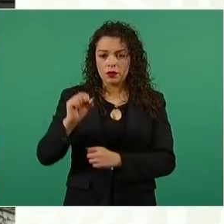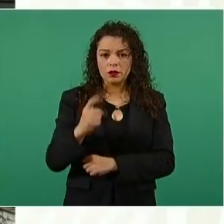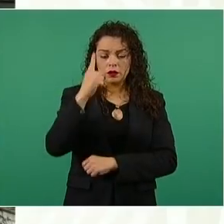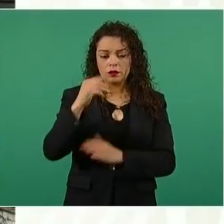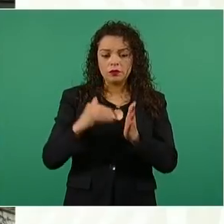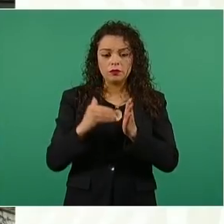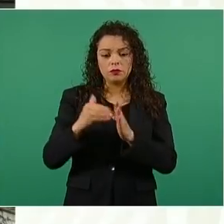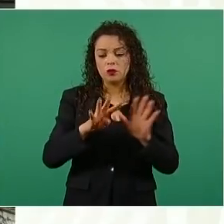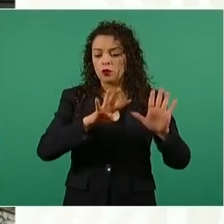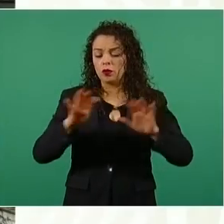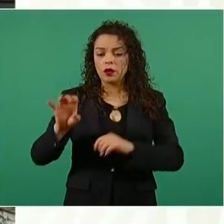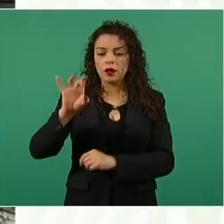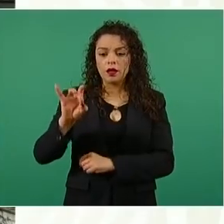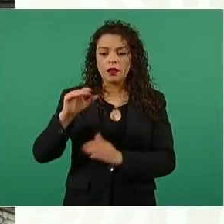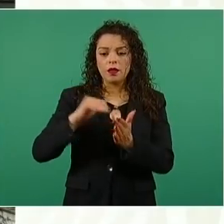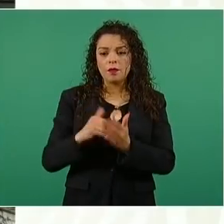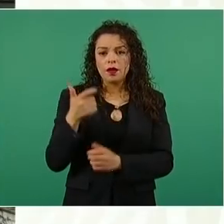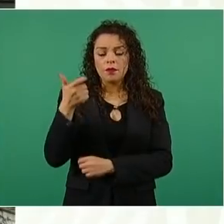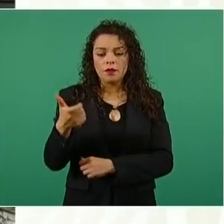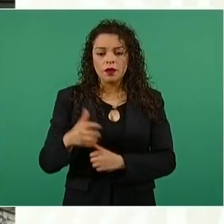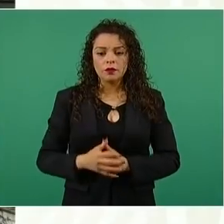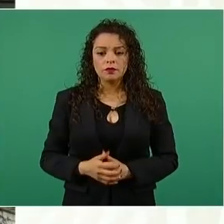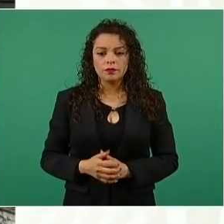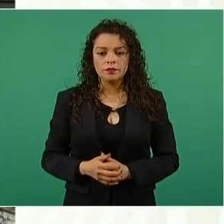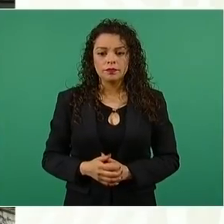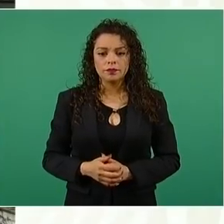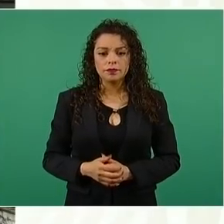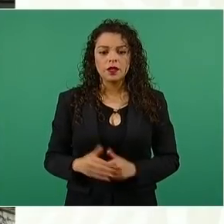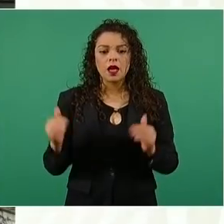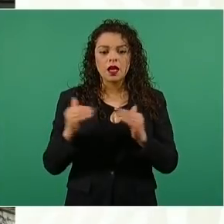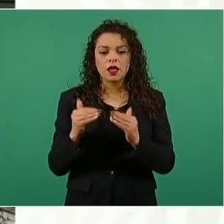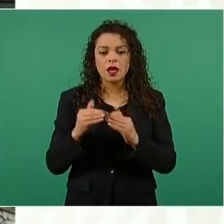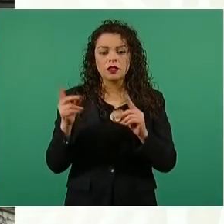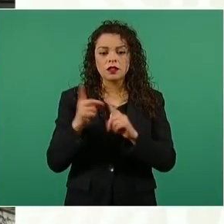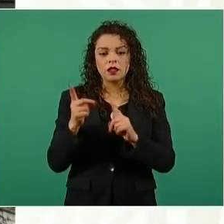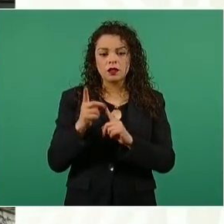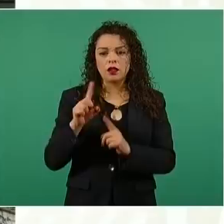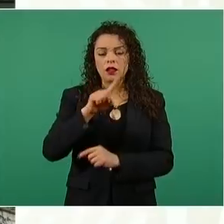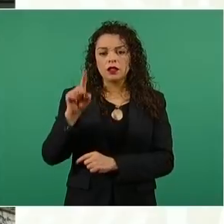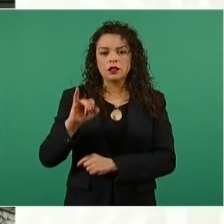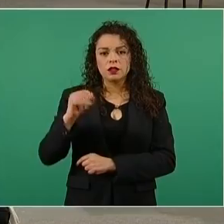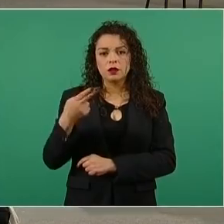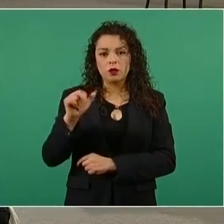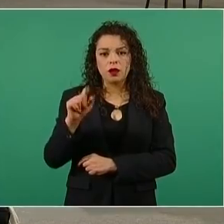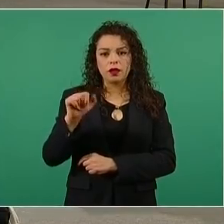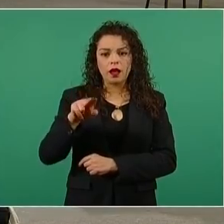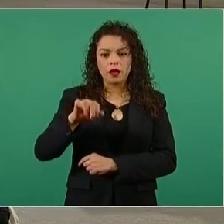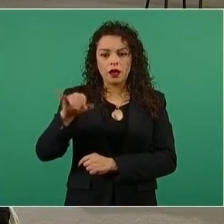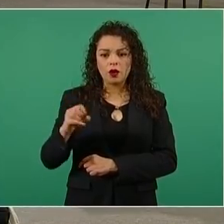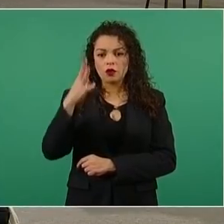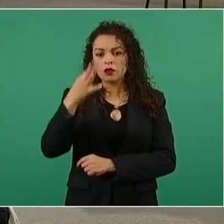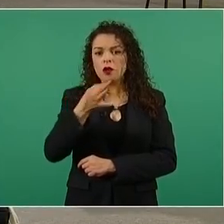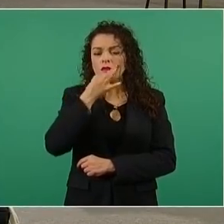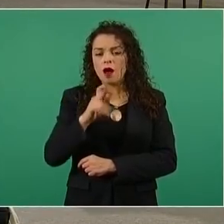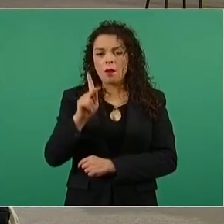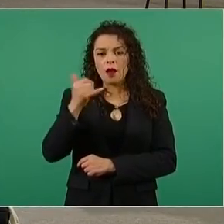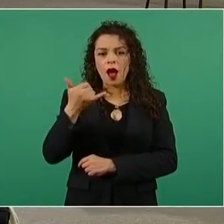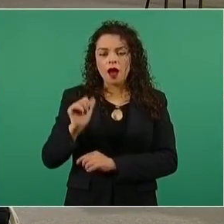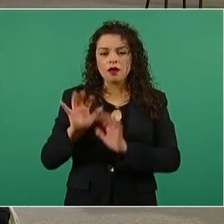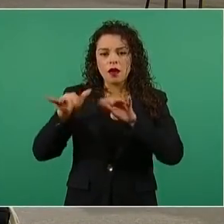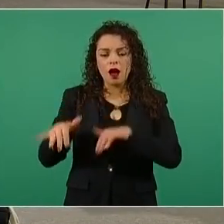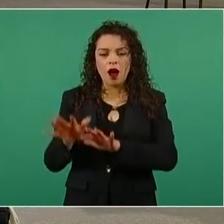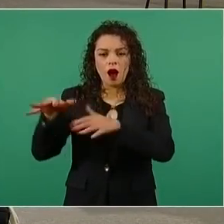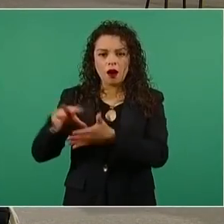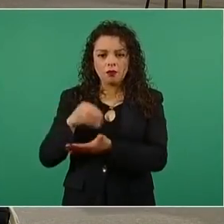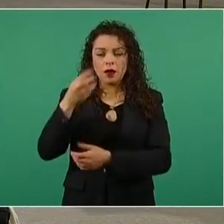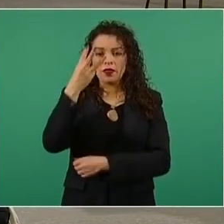61.430.000 pesos. Una casa en Zihuatanejo, en el fraccionamiento Club de Golf, a 5 minutos de la playa, 3